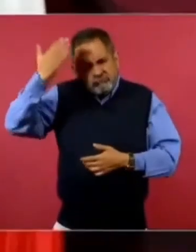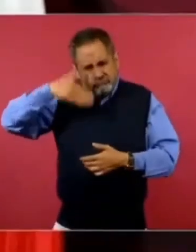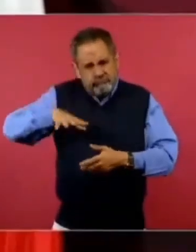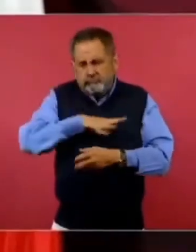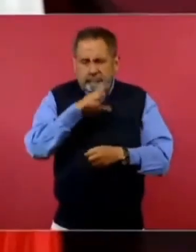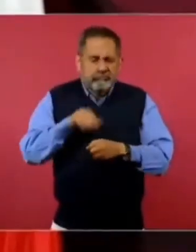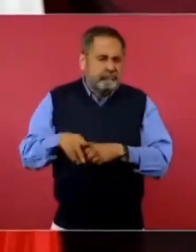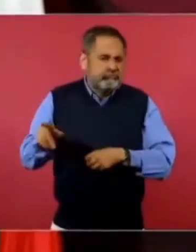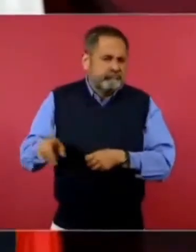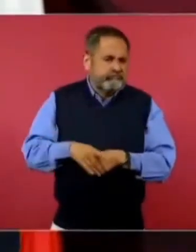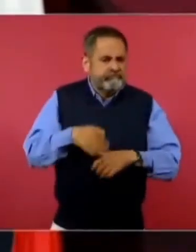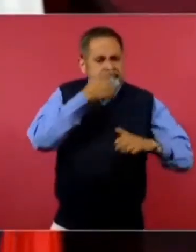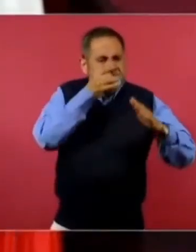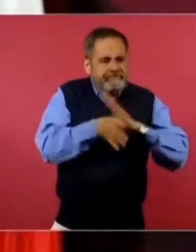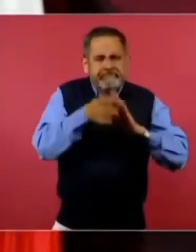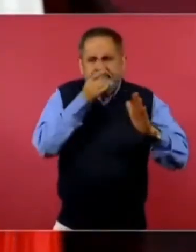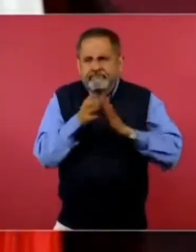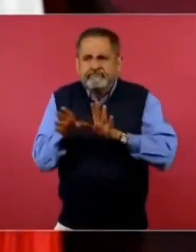sabe